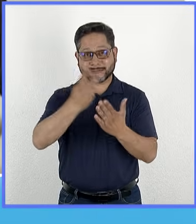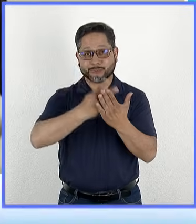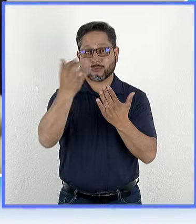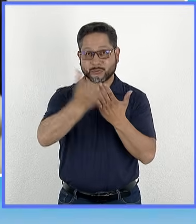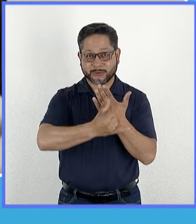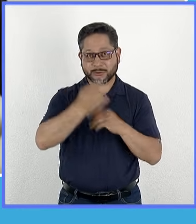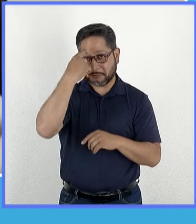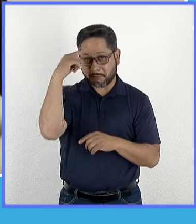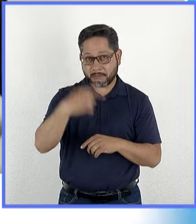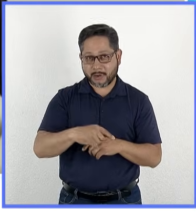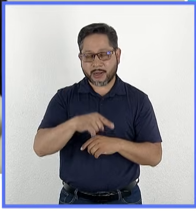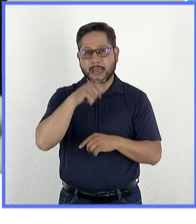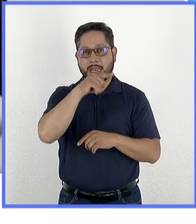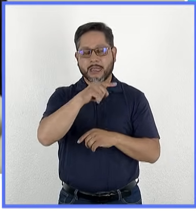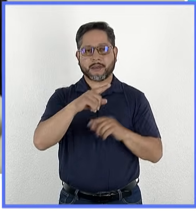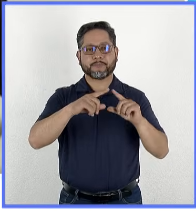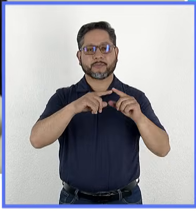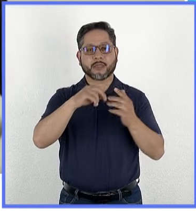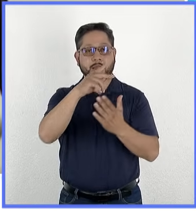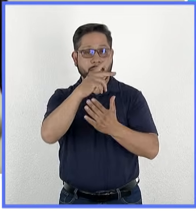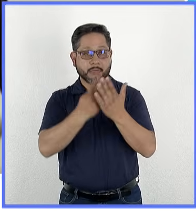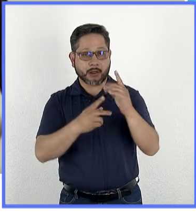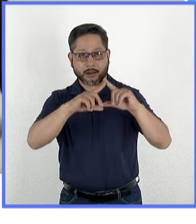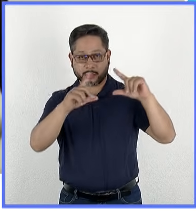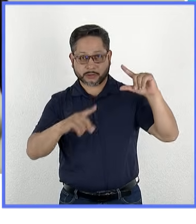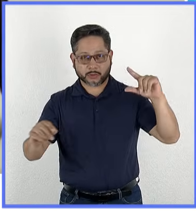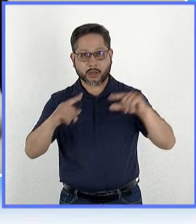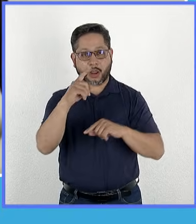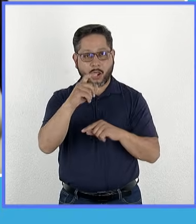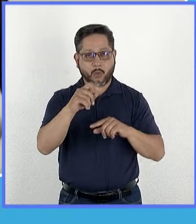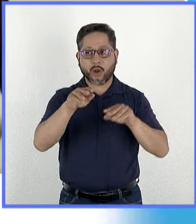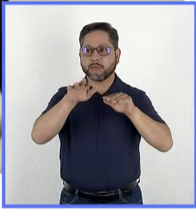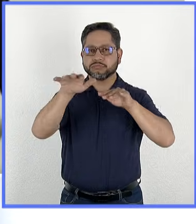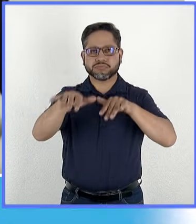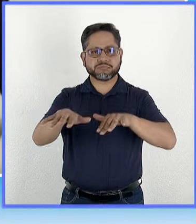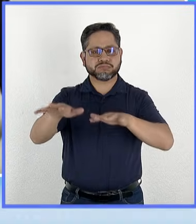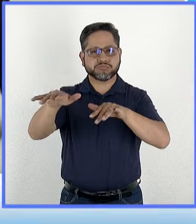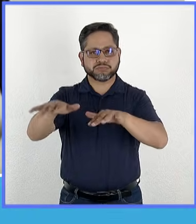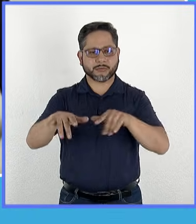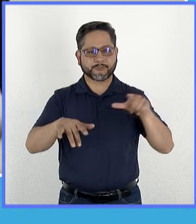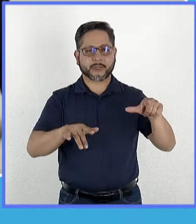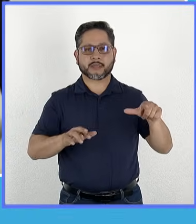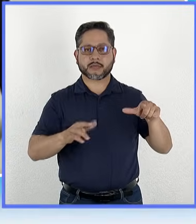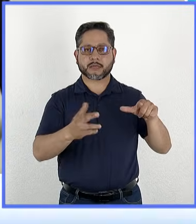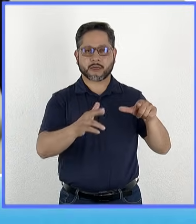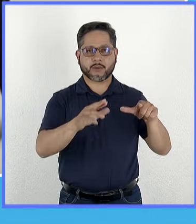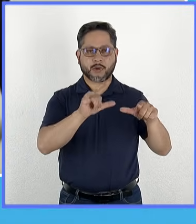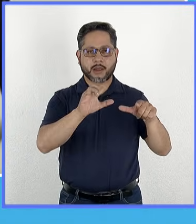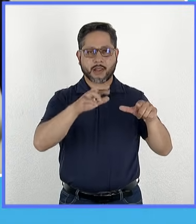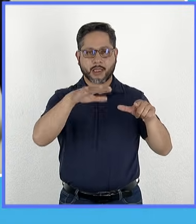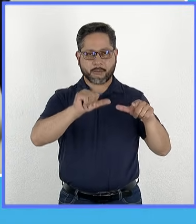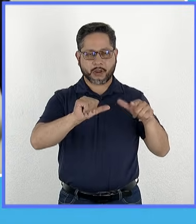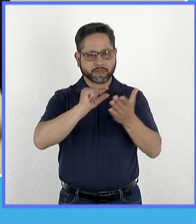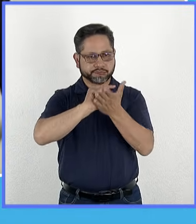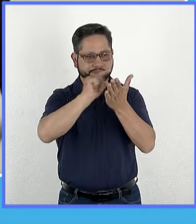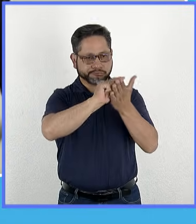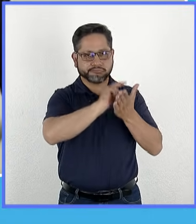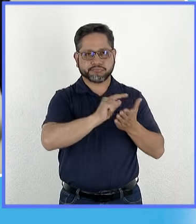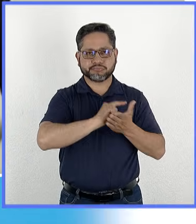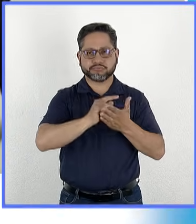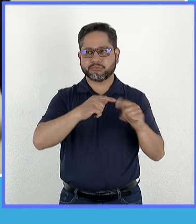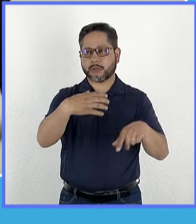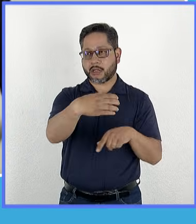estén contemplados dentro del Plan Nacional Hídrico, que es el saneamiento del río Lerma, la tecnificación del campo